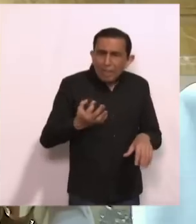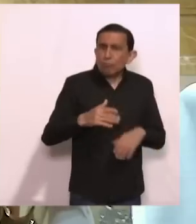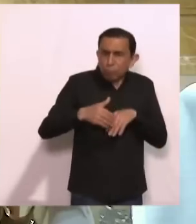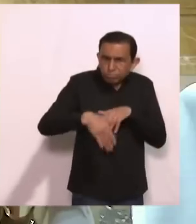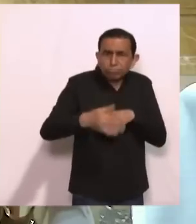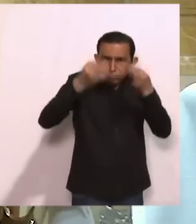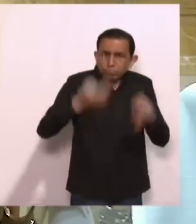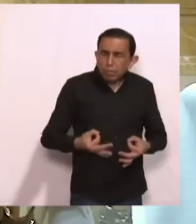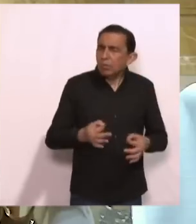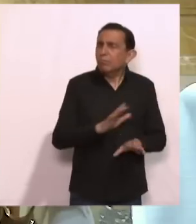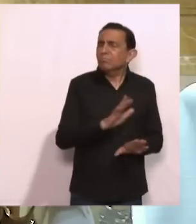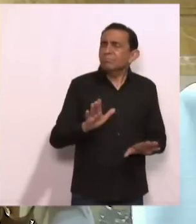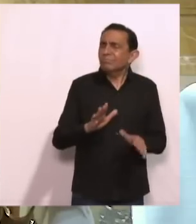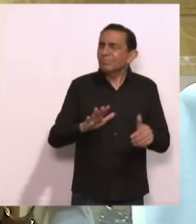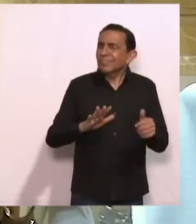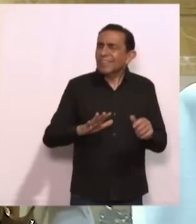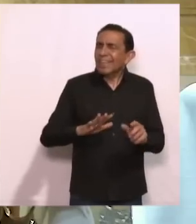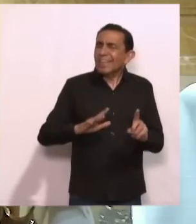cosas. No lo sigan.